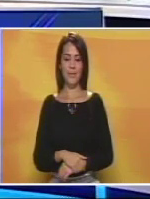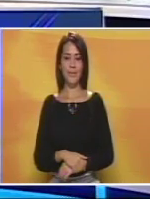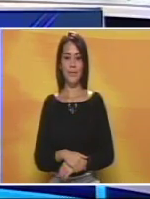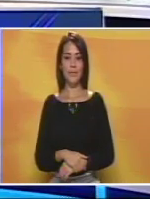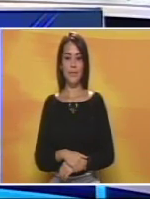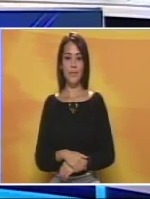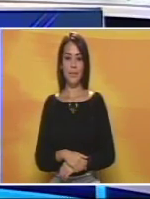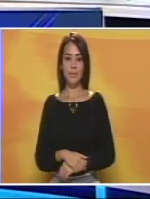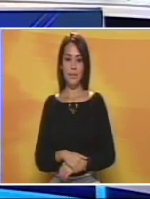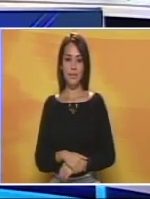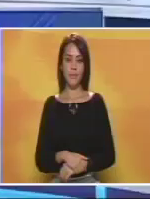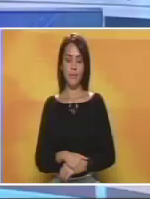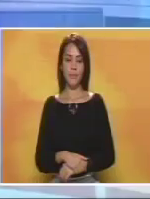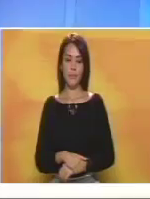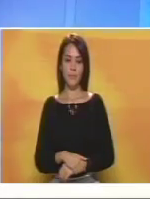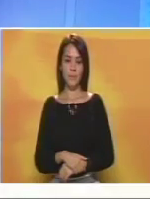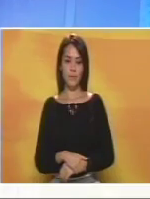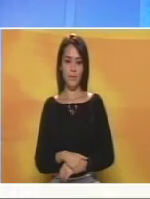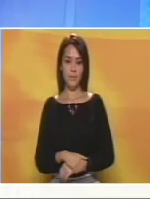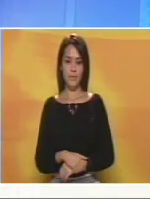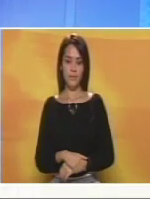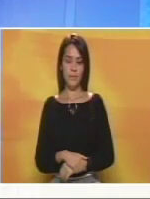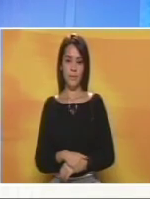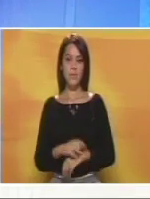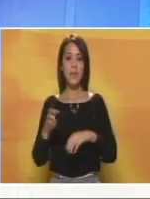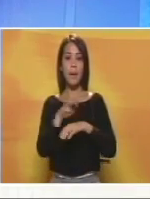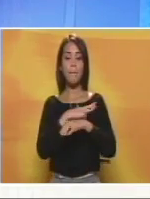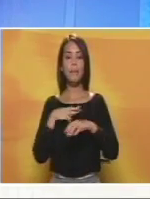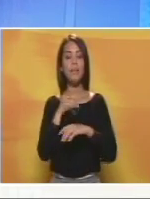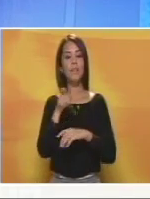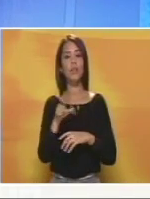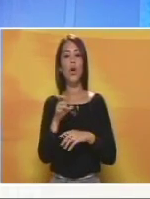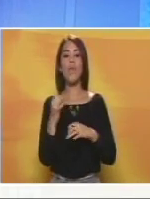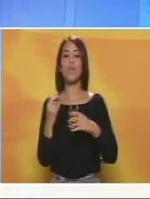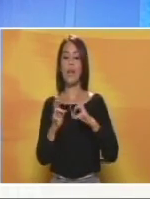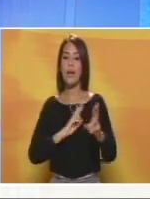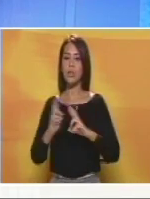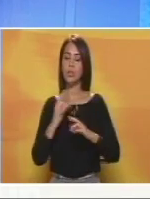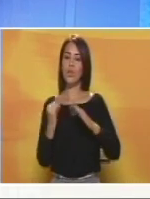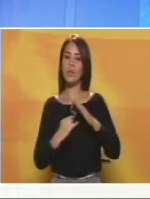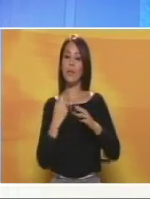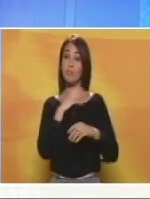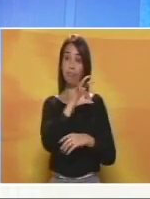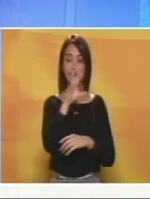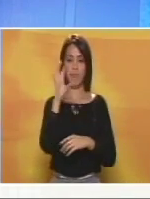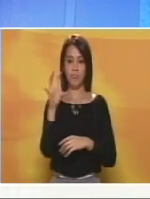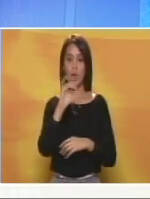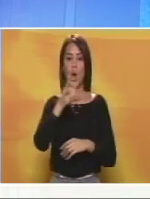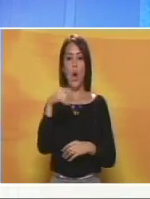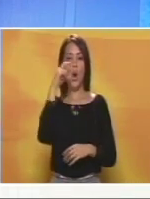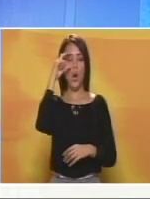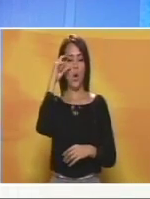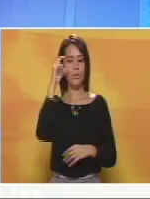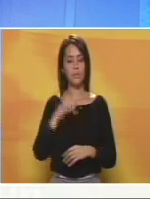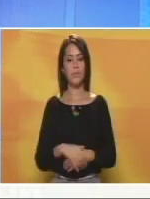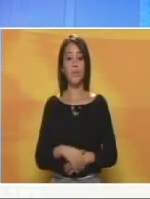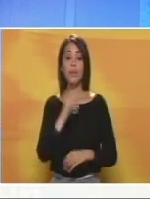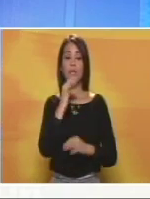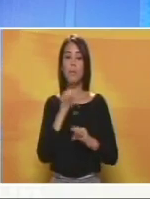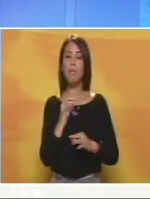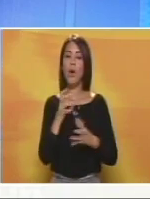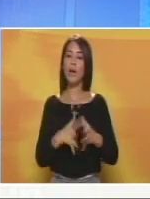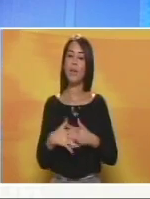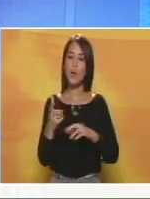informaciones y lo hacemos de inmediato. El ministro de Relaciones Exteriores, Jorge Arriaza, advirtió que el gobierno de Estados Unidos profundizará